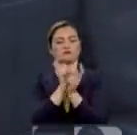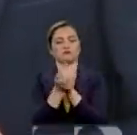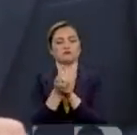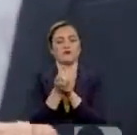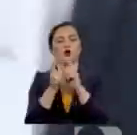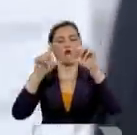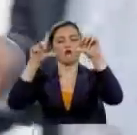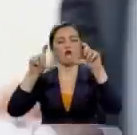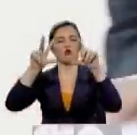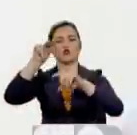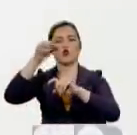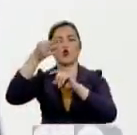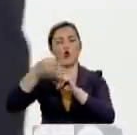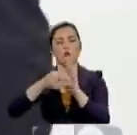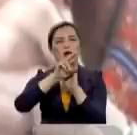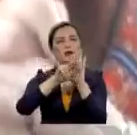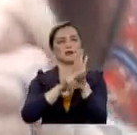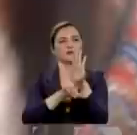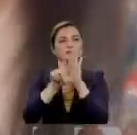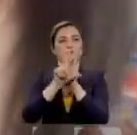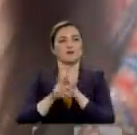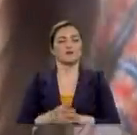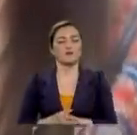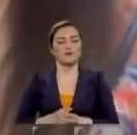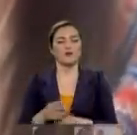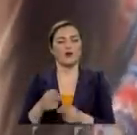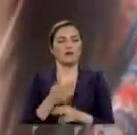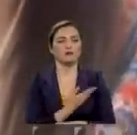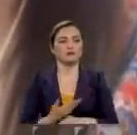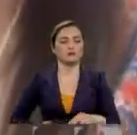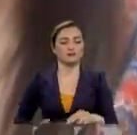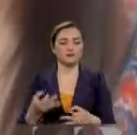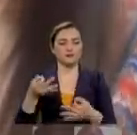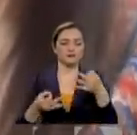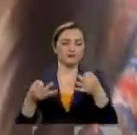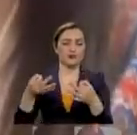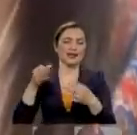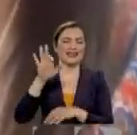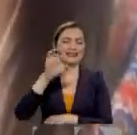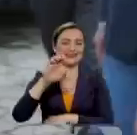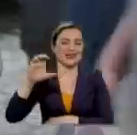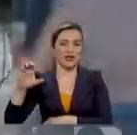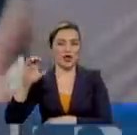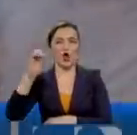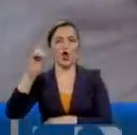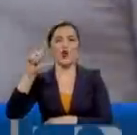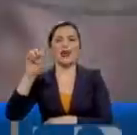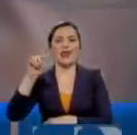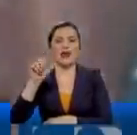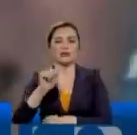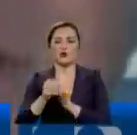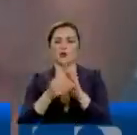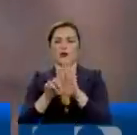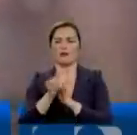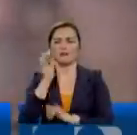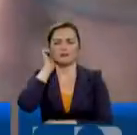sin foto o sin cumplir con los requisitos de ley. Pero según el expresidente del Tribunal Supremo Electoral, Medardo Leas, esto es ilegal.